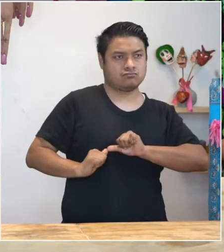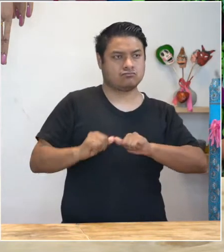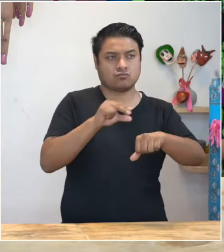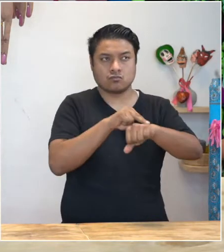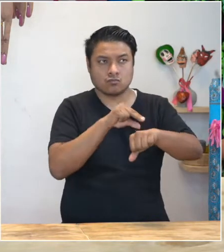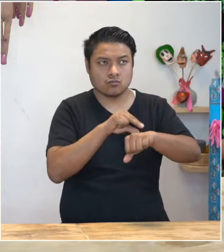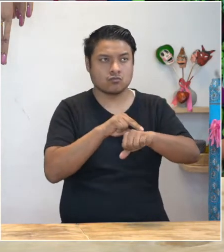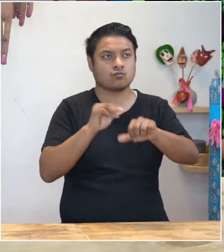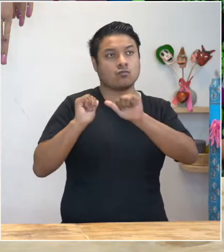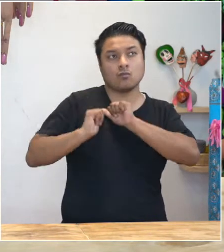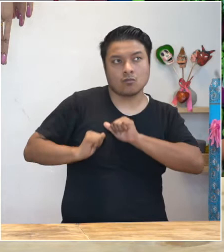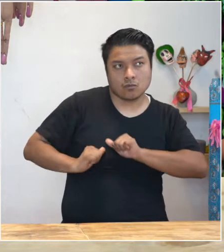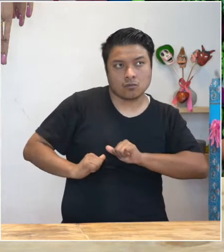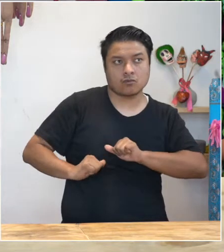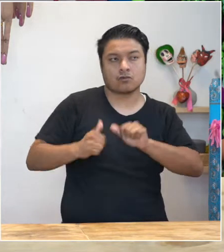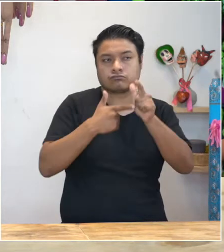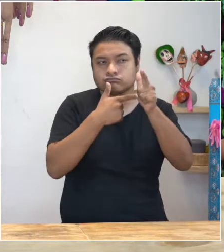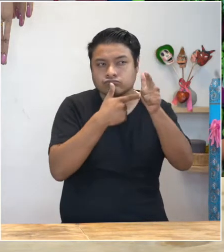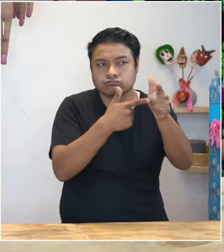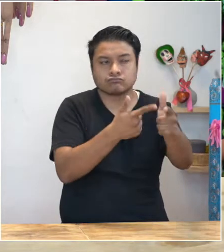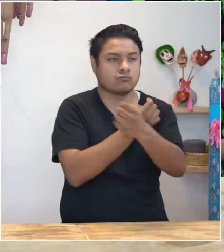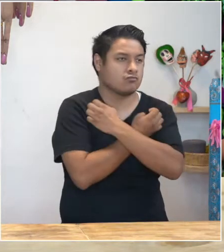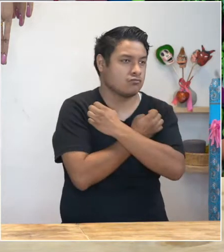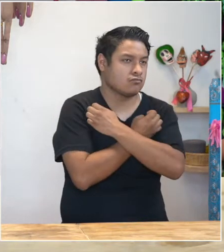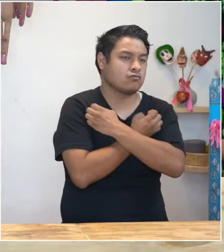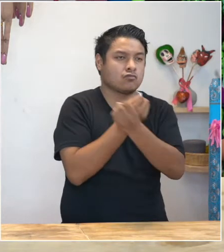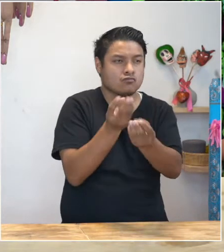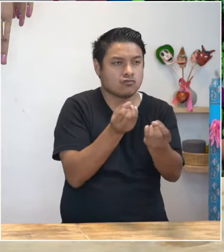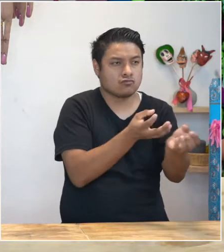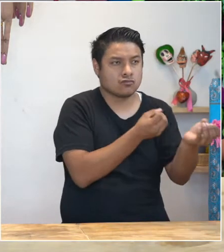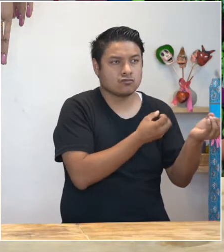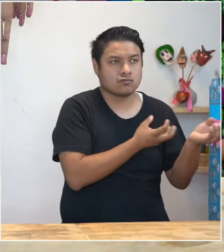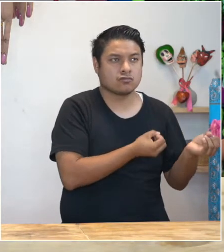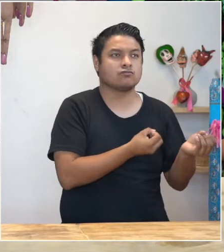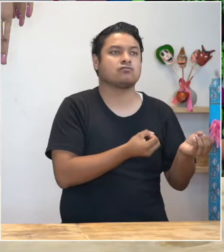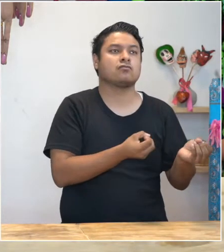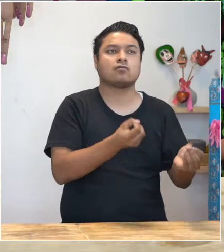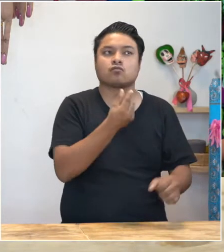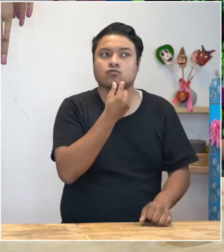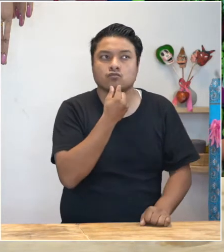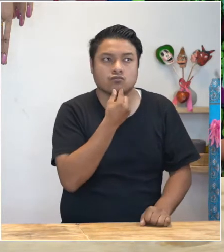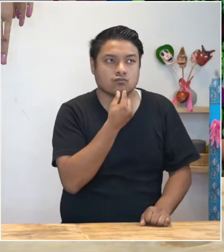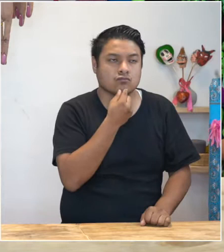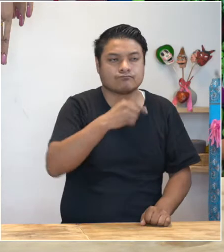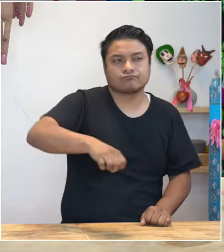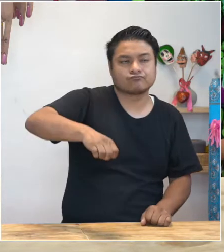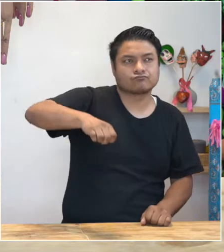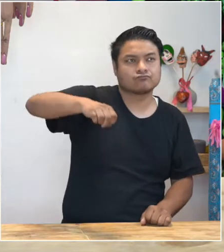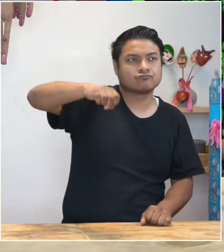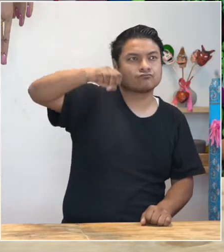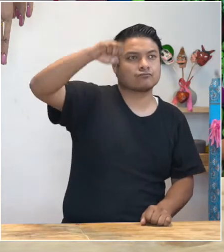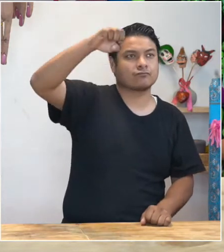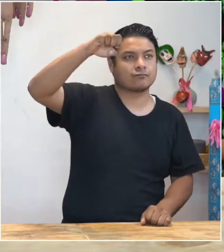las nuevas generaciones, esas generaciones que de verdad más que nunca necesitan de